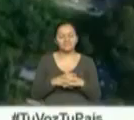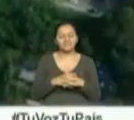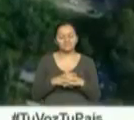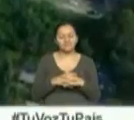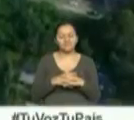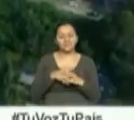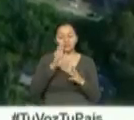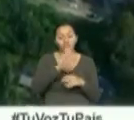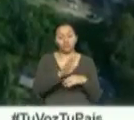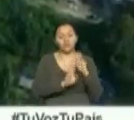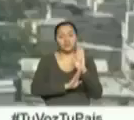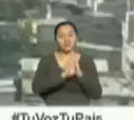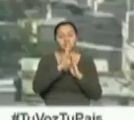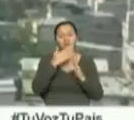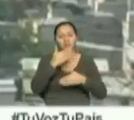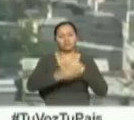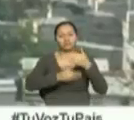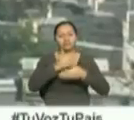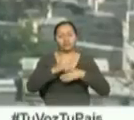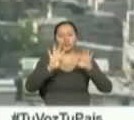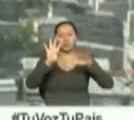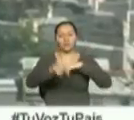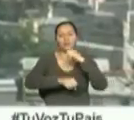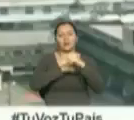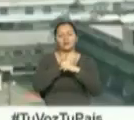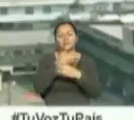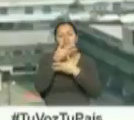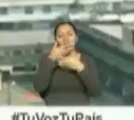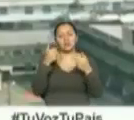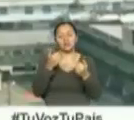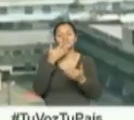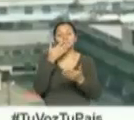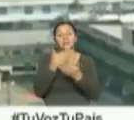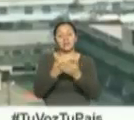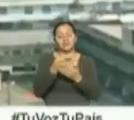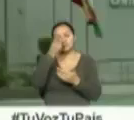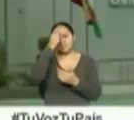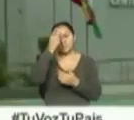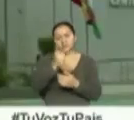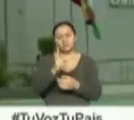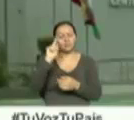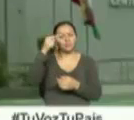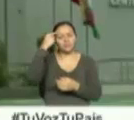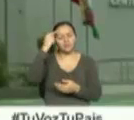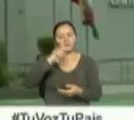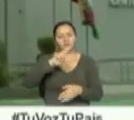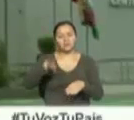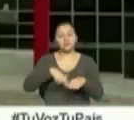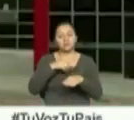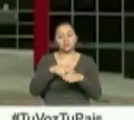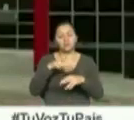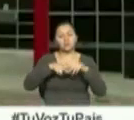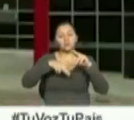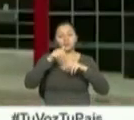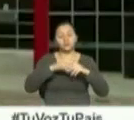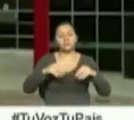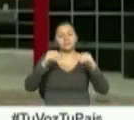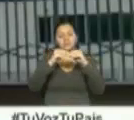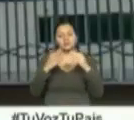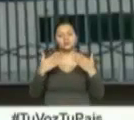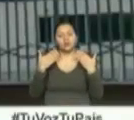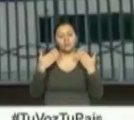Su desarrollo se ha acelerado en los últimos 9 años gracias a la decisión del Gobierno Nacional de construir obras